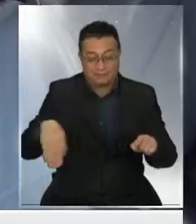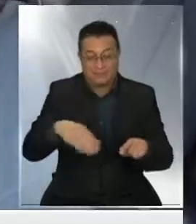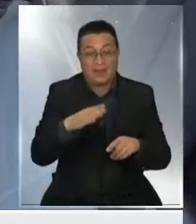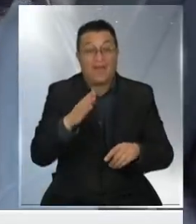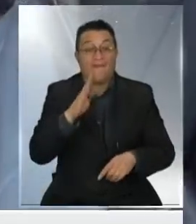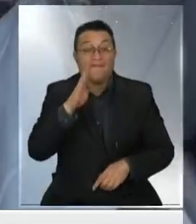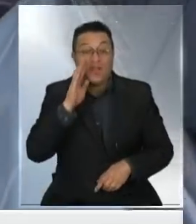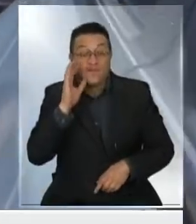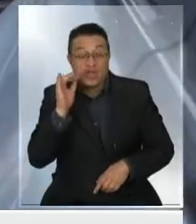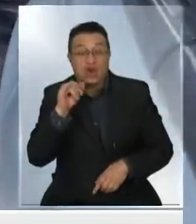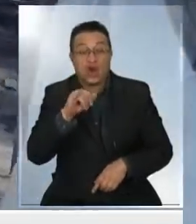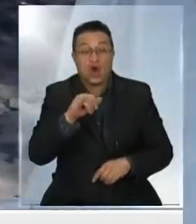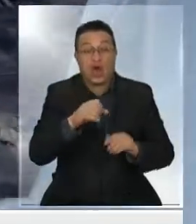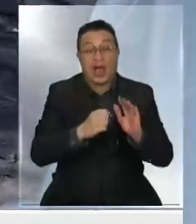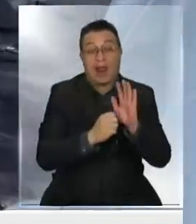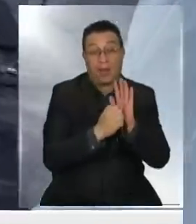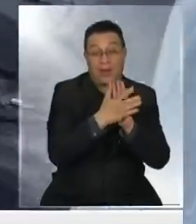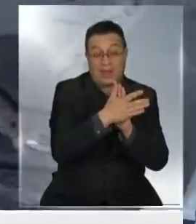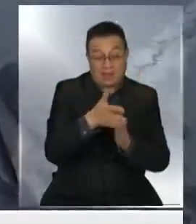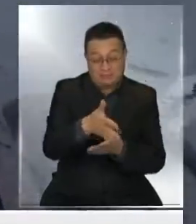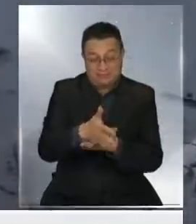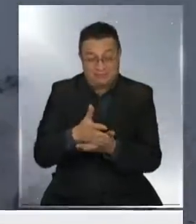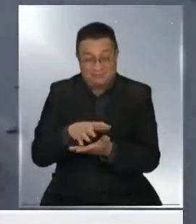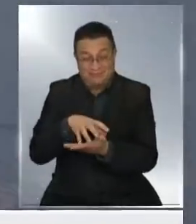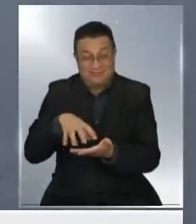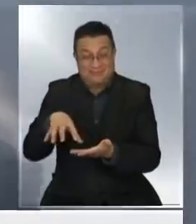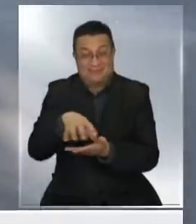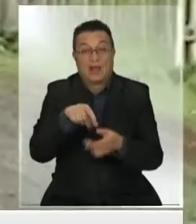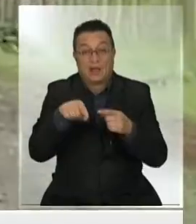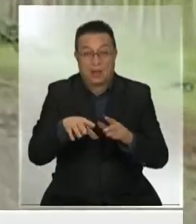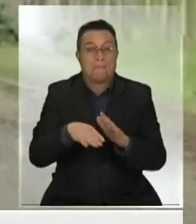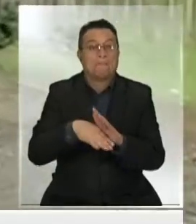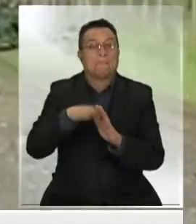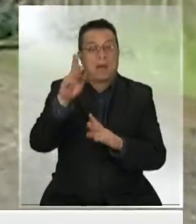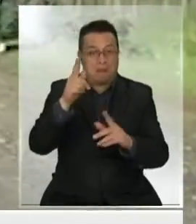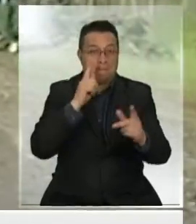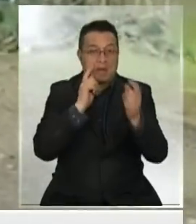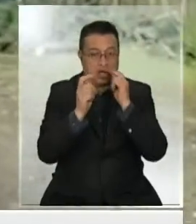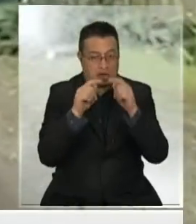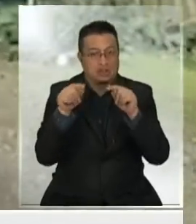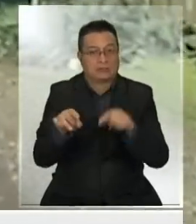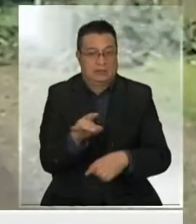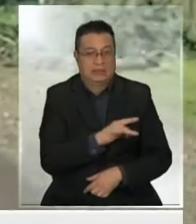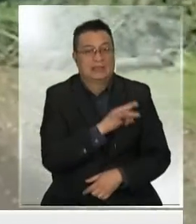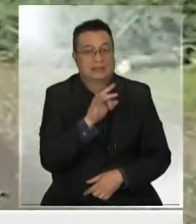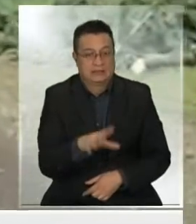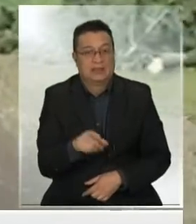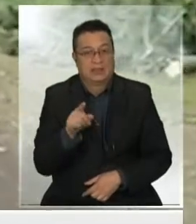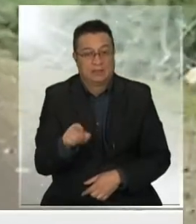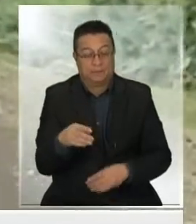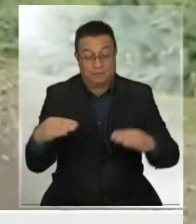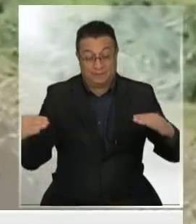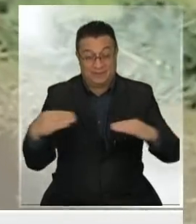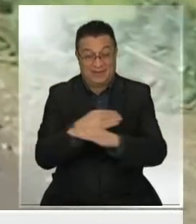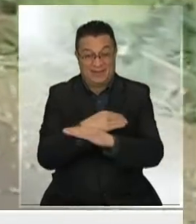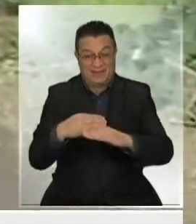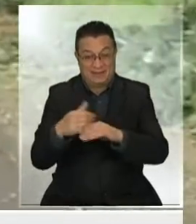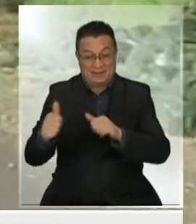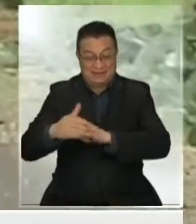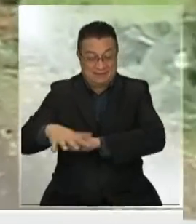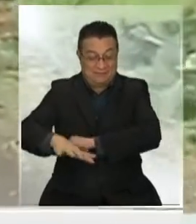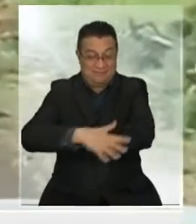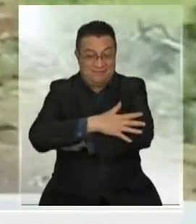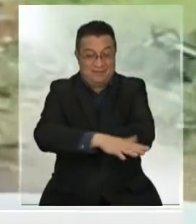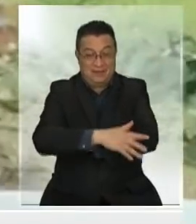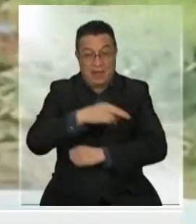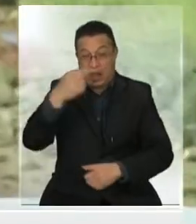y la Araucanía es considerada hoy por hoy una de las más peligrosas del país. En esta carretera del borde costero de la